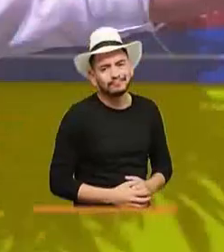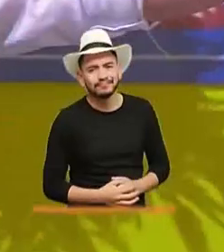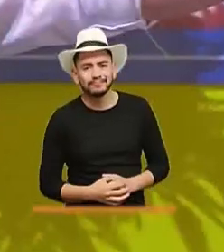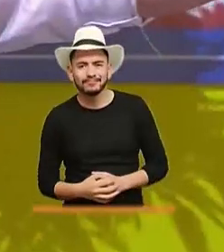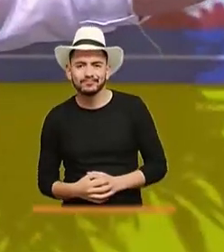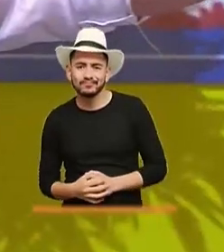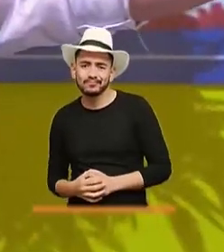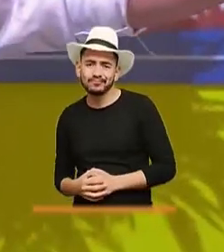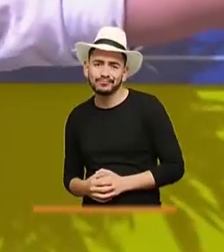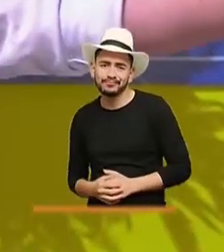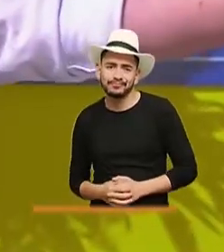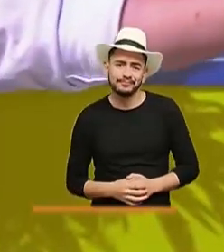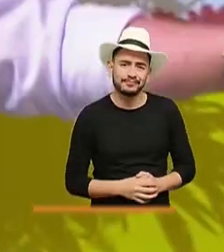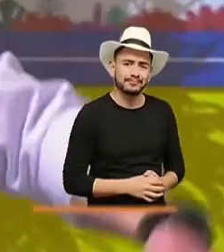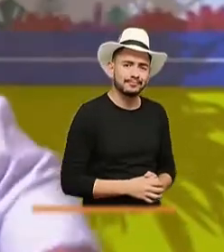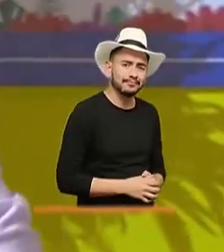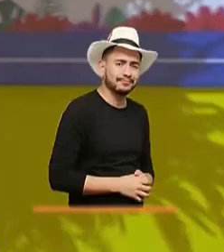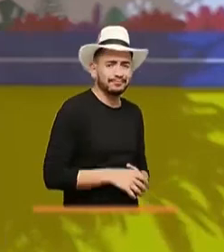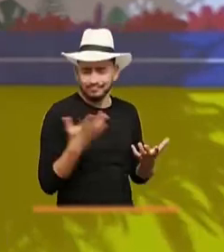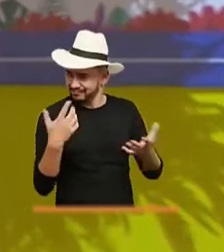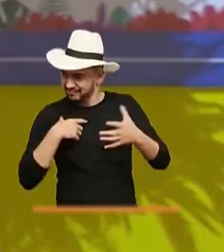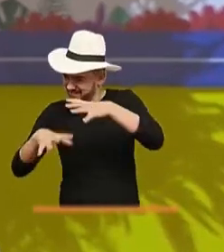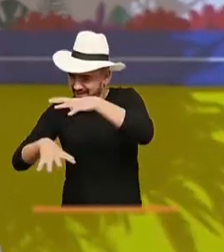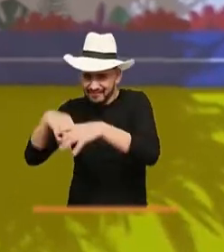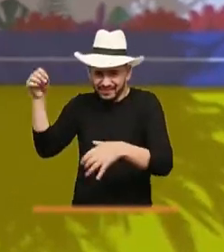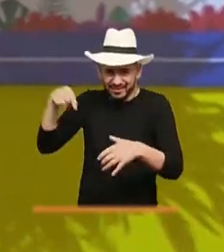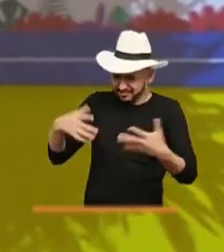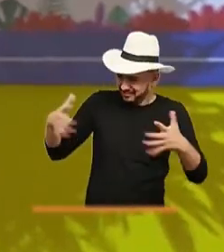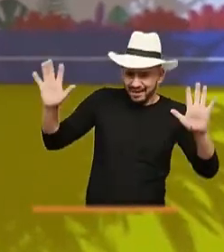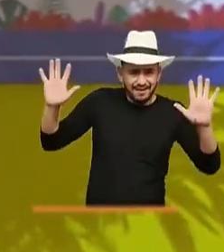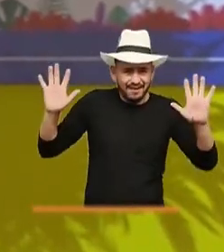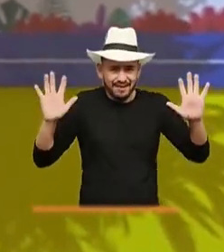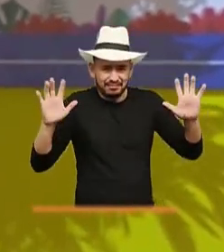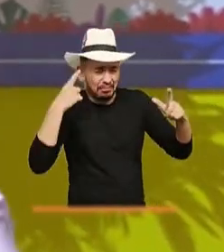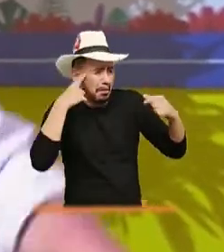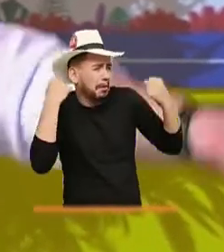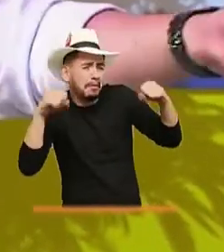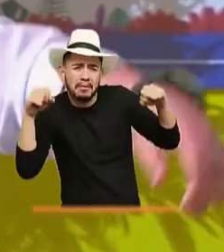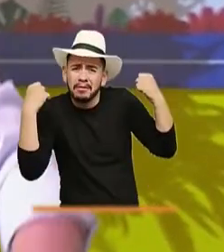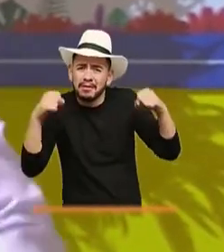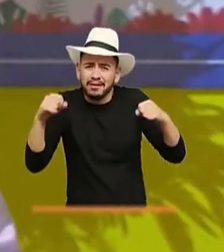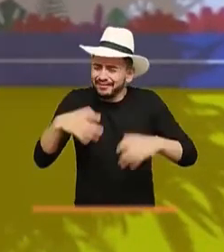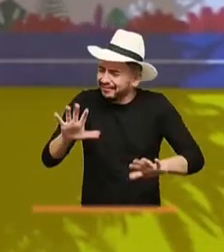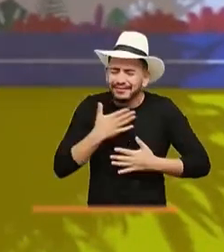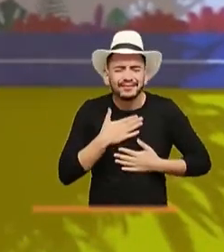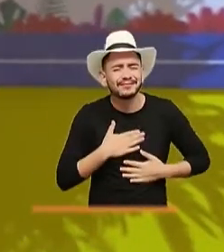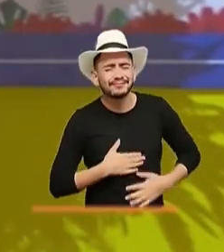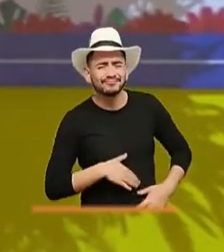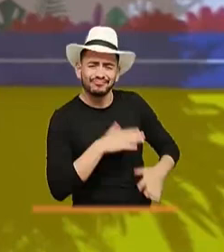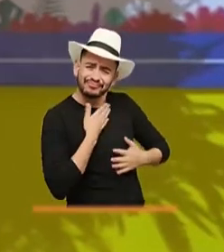Si por atrás se va a ir, no se quede preocupado, que esté como el